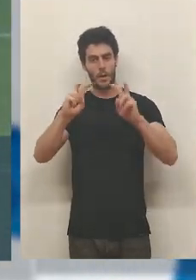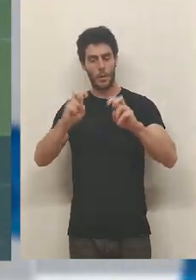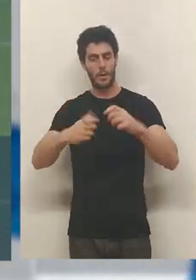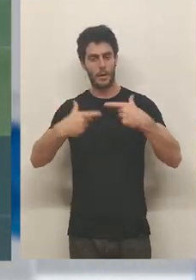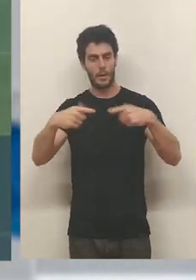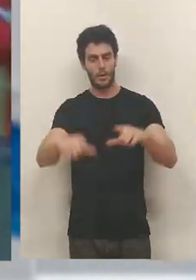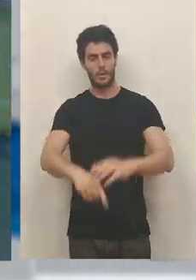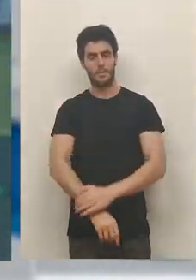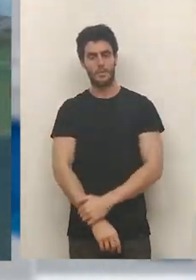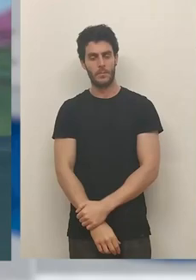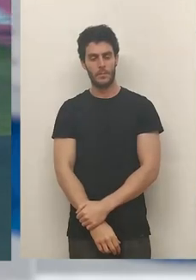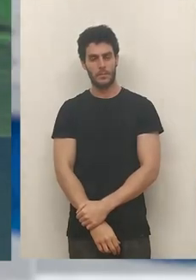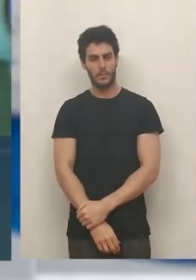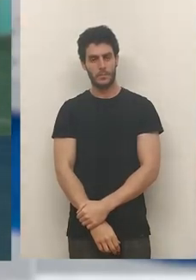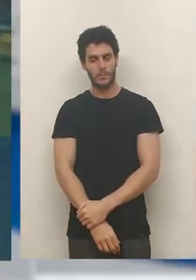categoría.